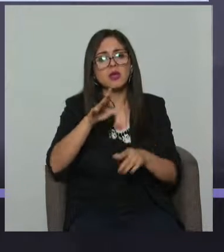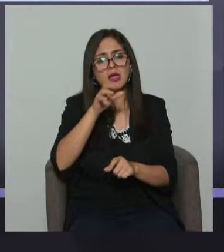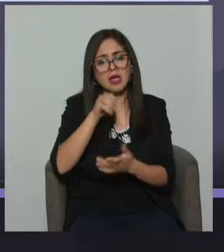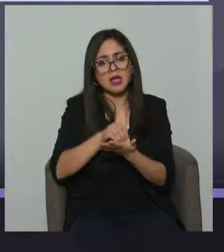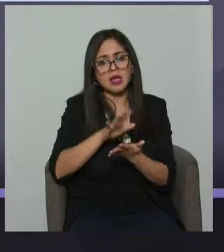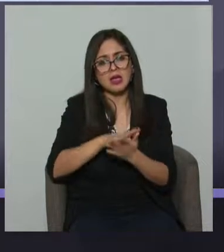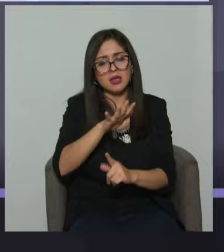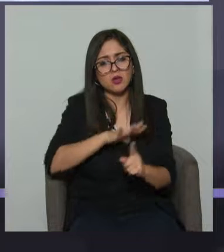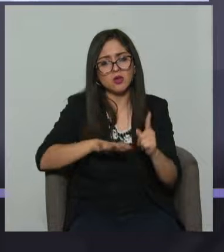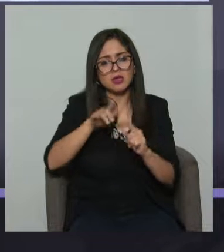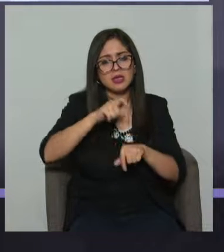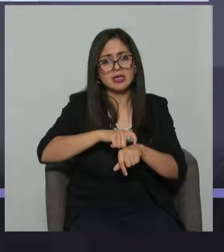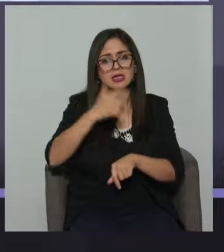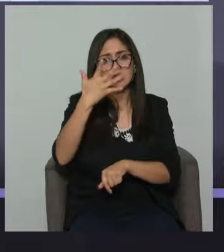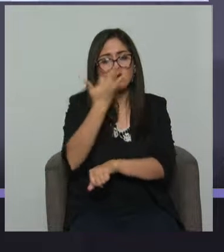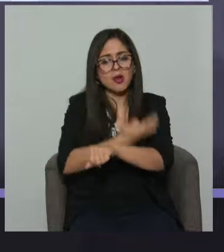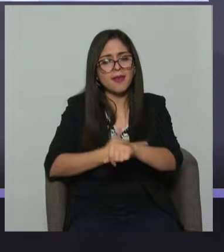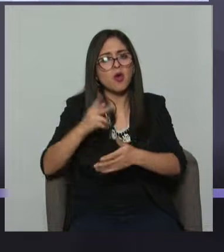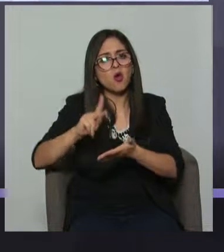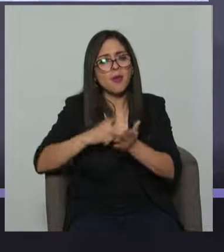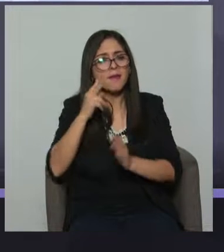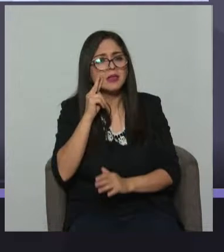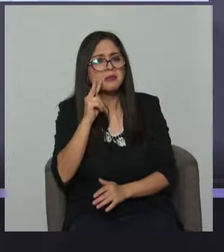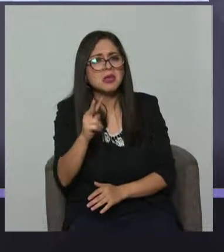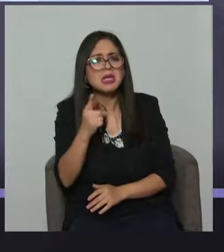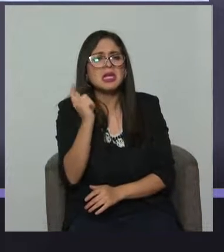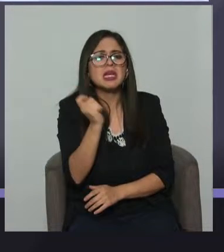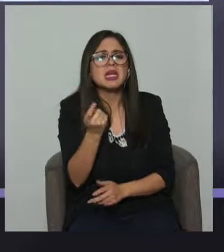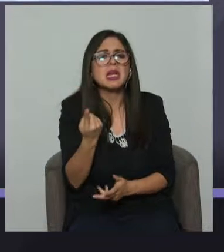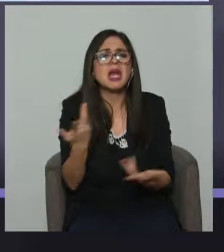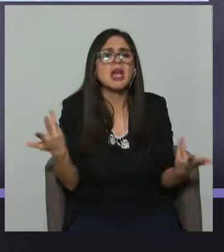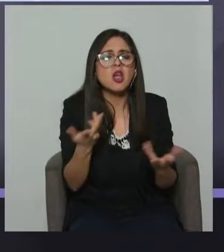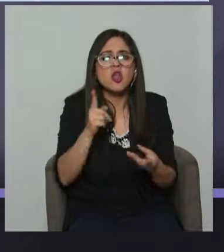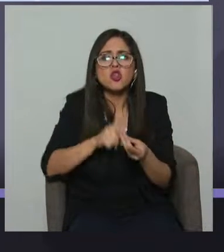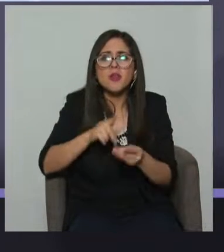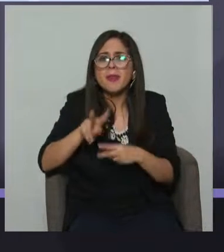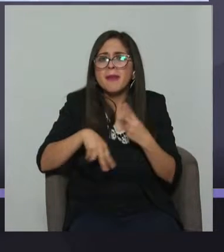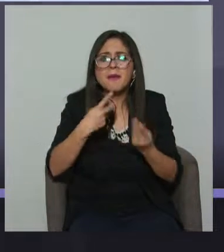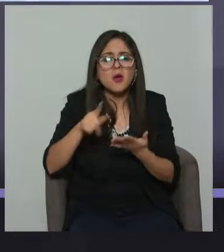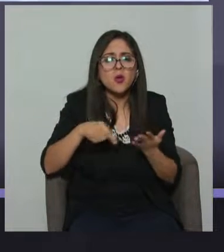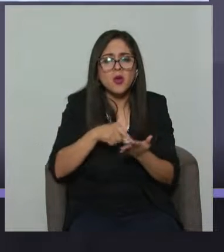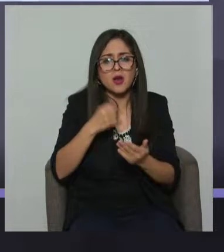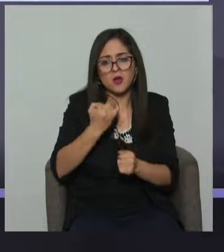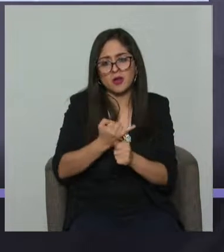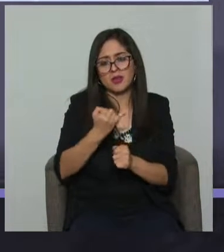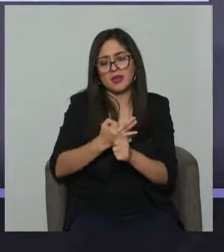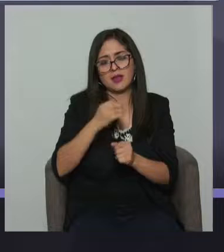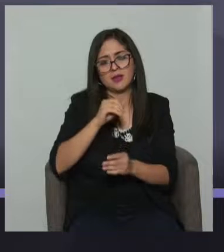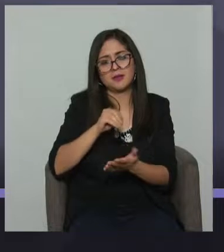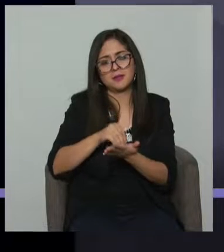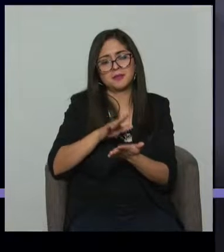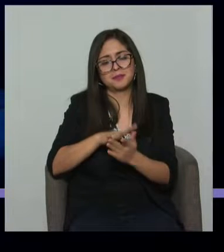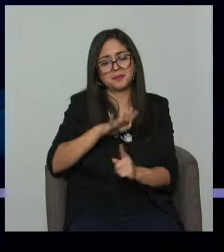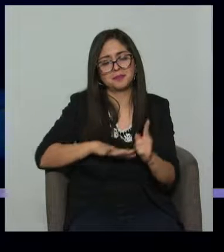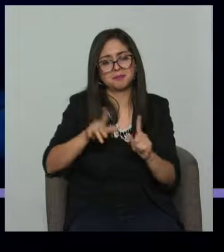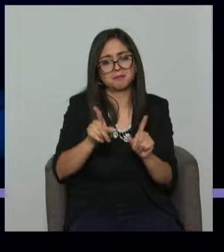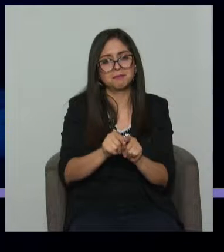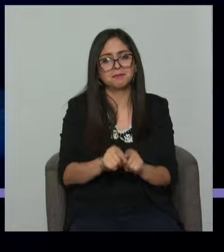a las 5 de la tarde. ¿Qué hacer y dónde ir este fin de semana? Solo aquí en Agenda y Contexto, ya se lo decimos.